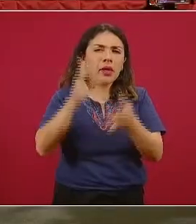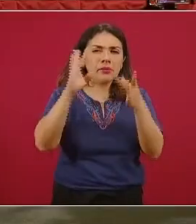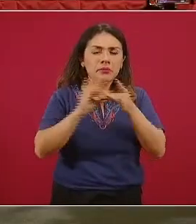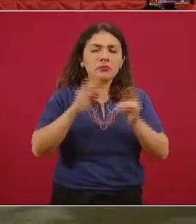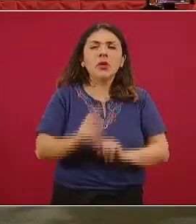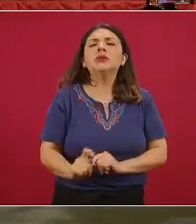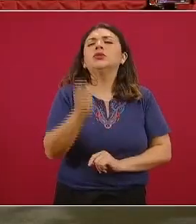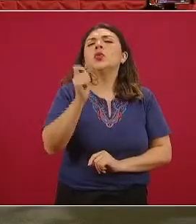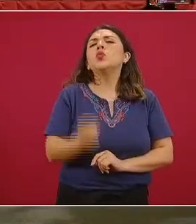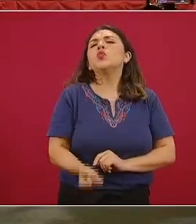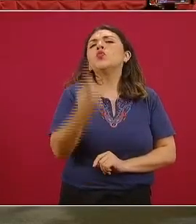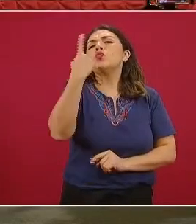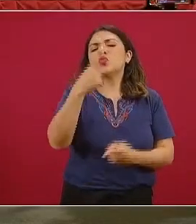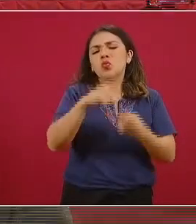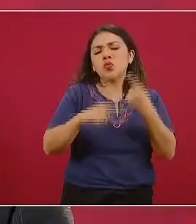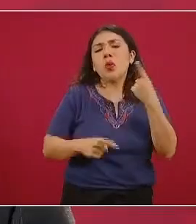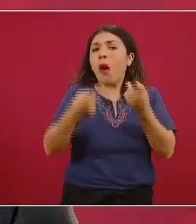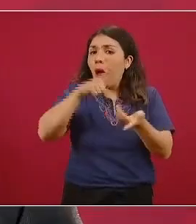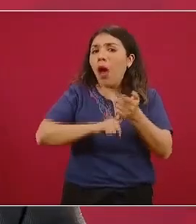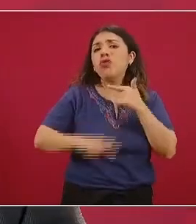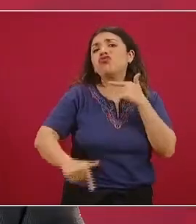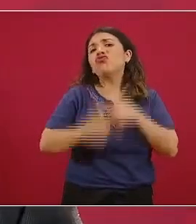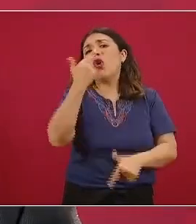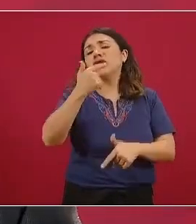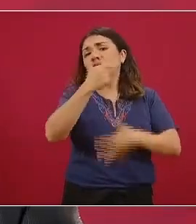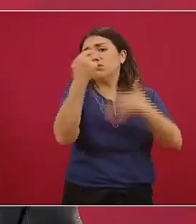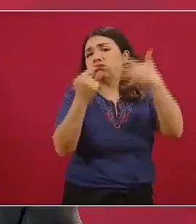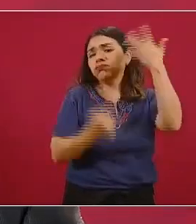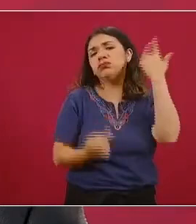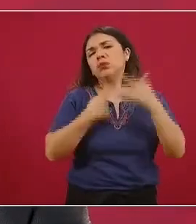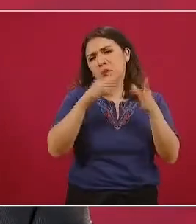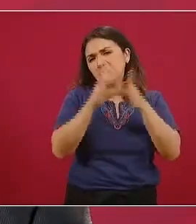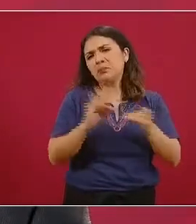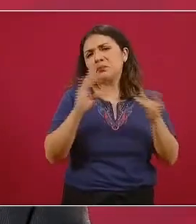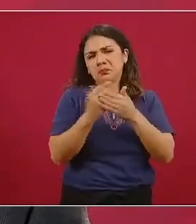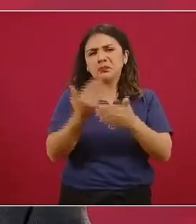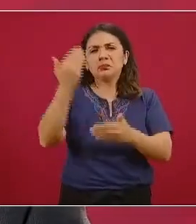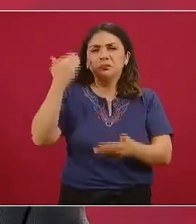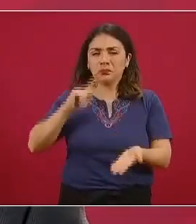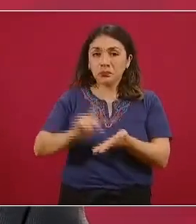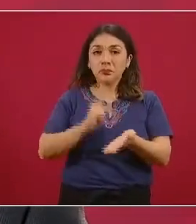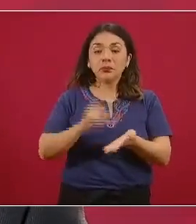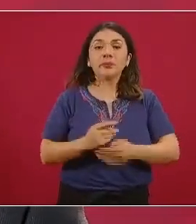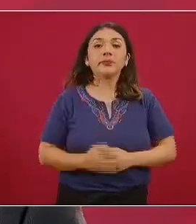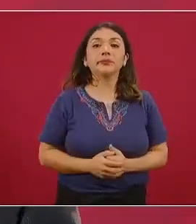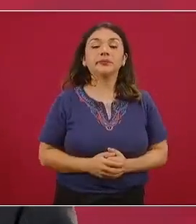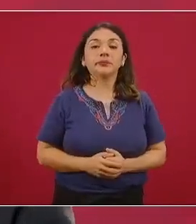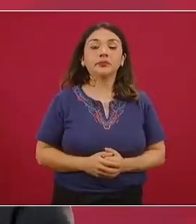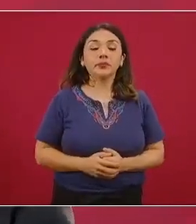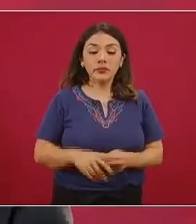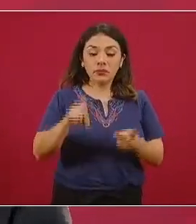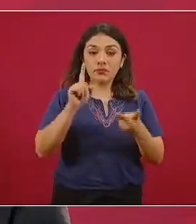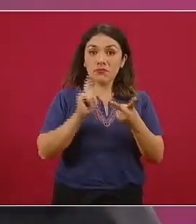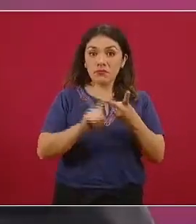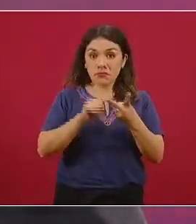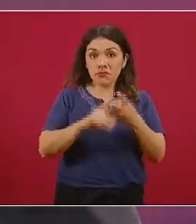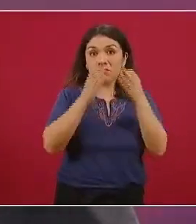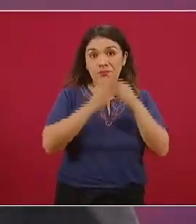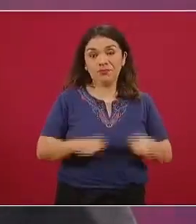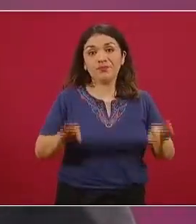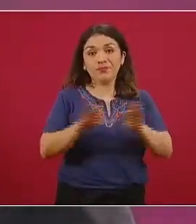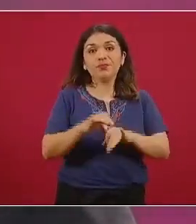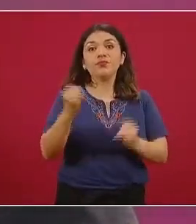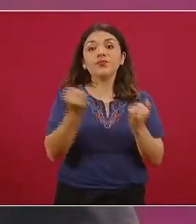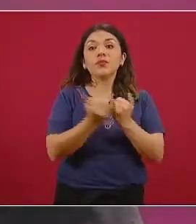un componente de 12 componentes que ya hemos presentado en otras ocasiones. El segundo elemento, y muy